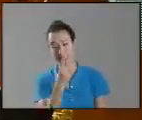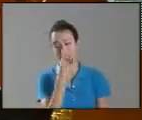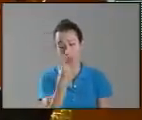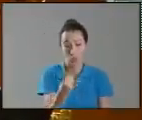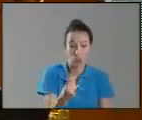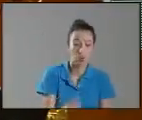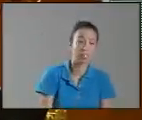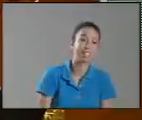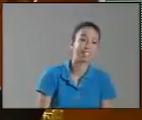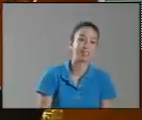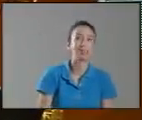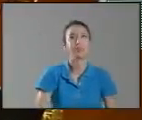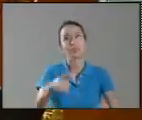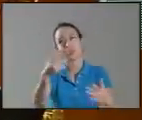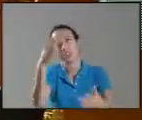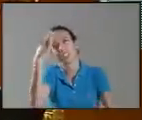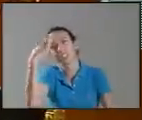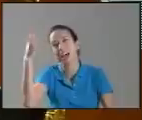Cristianos.